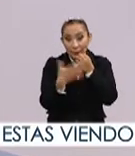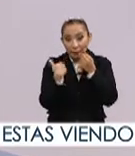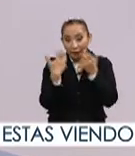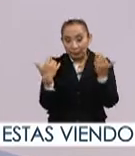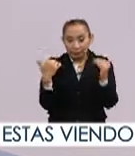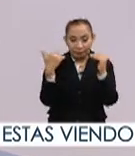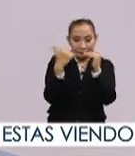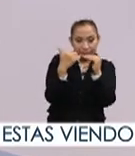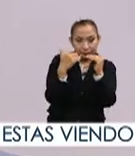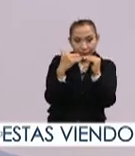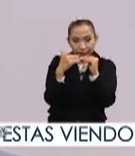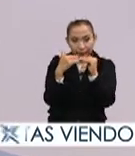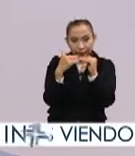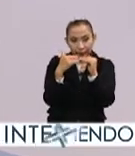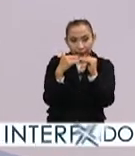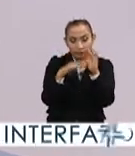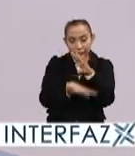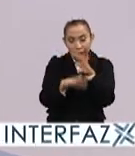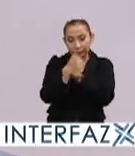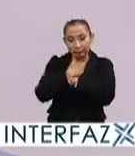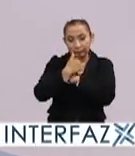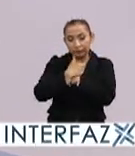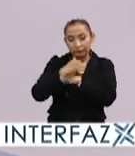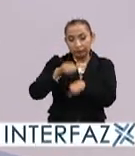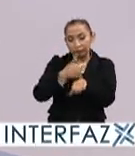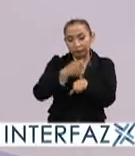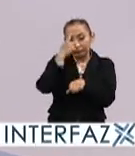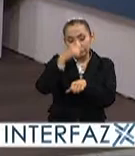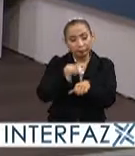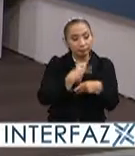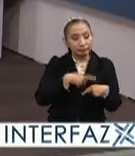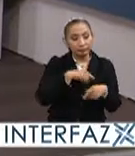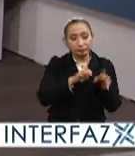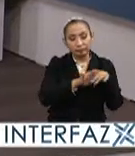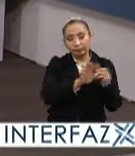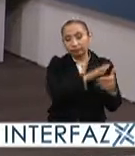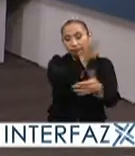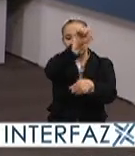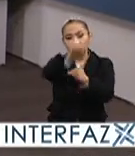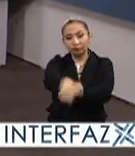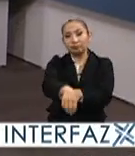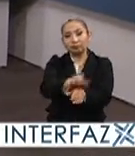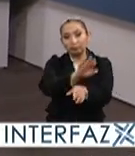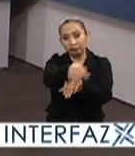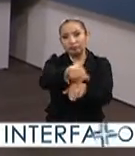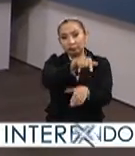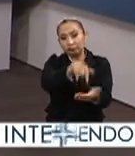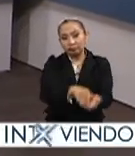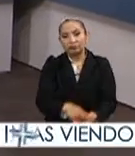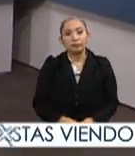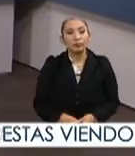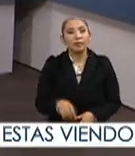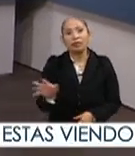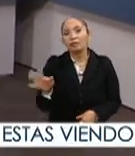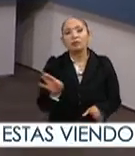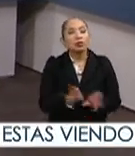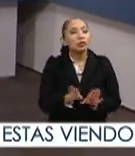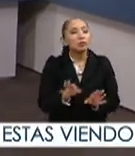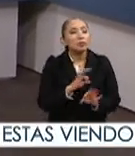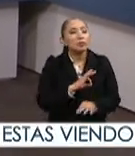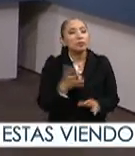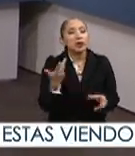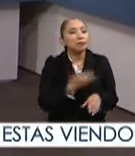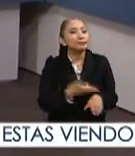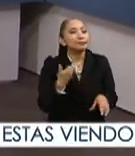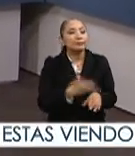equipare esa base militar para recibir a estos migrantes. ¿Cuáles son las posibles soluciones que se pueden encontrar